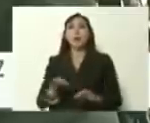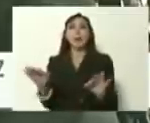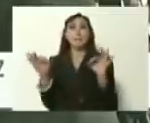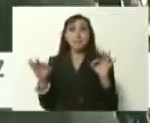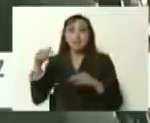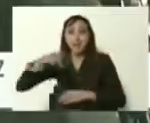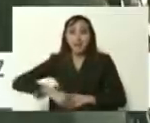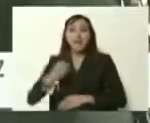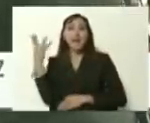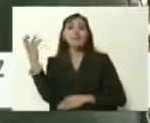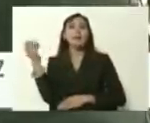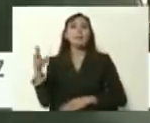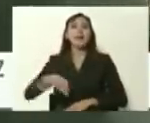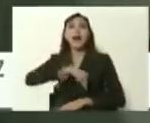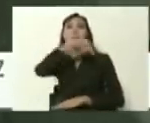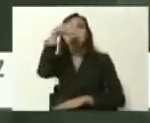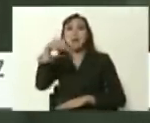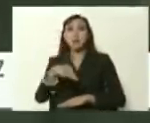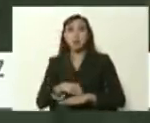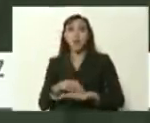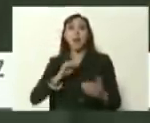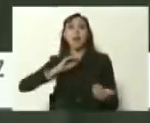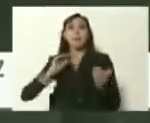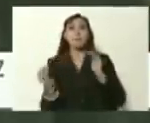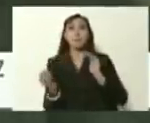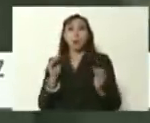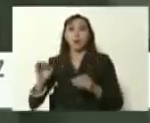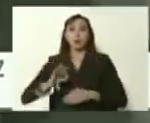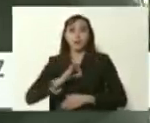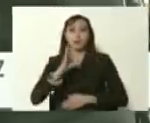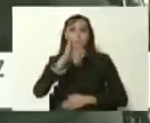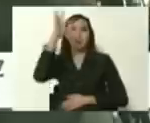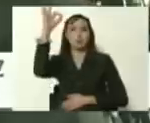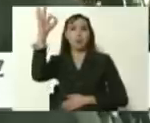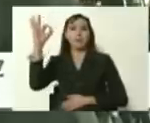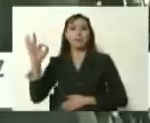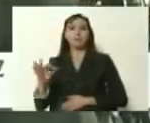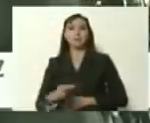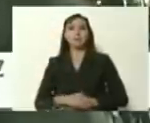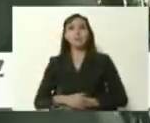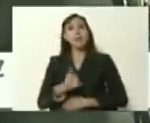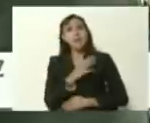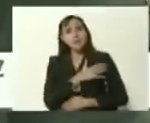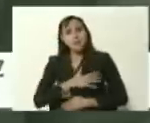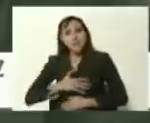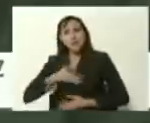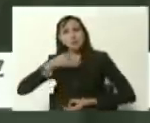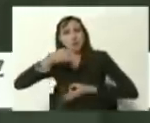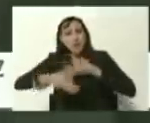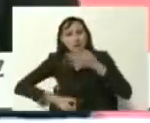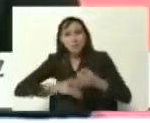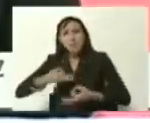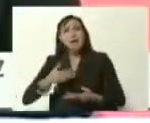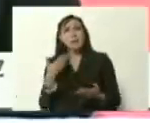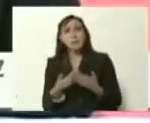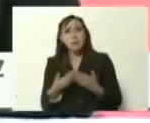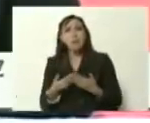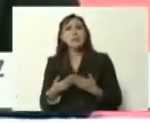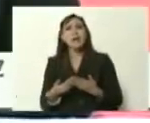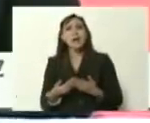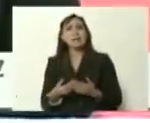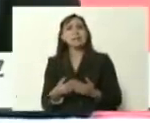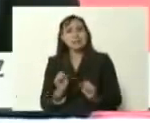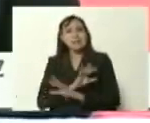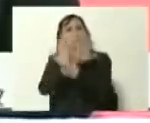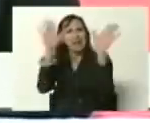Asamblea Nacional de Moral y Espiritualidad. Quiero pasar a explicar esta propuesta muy